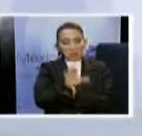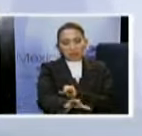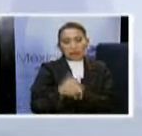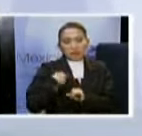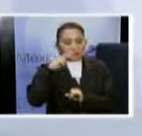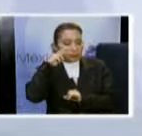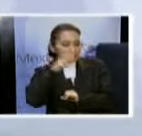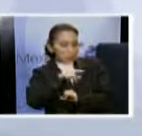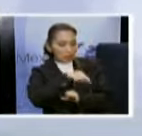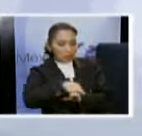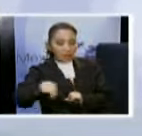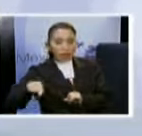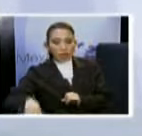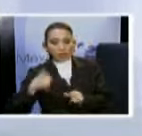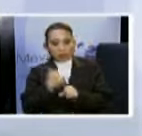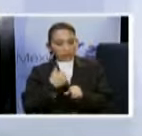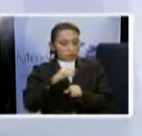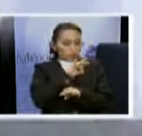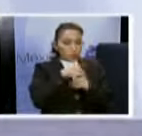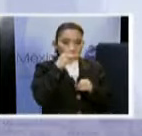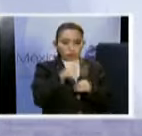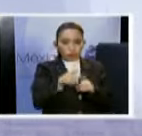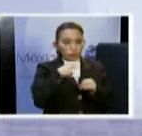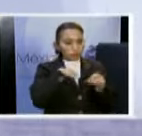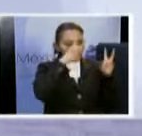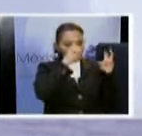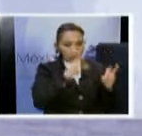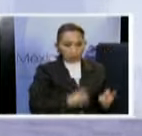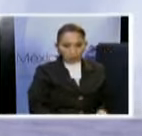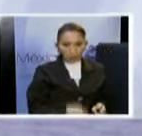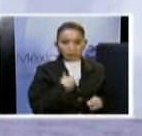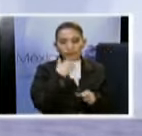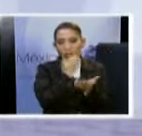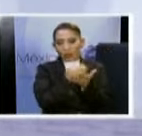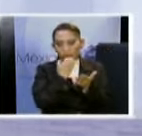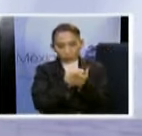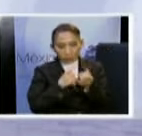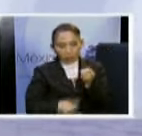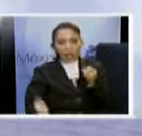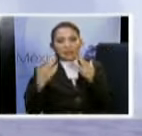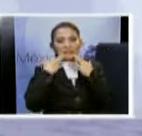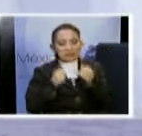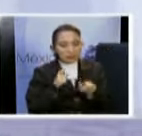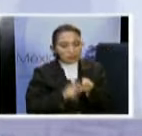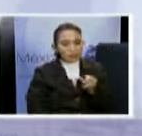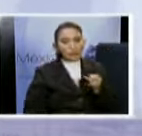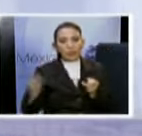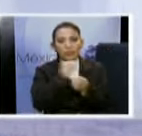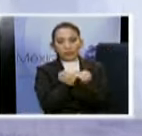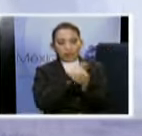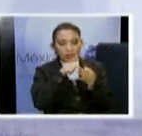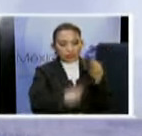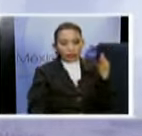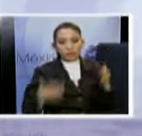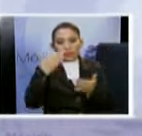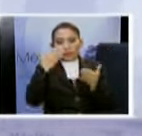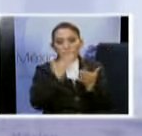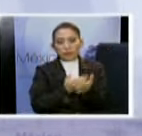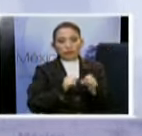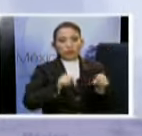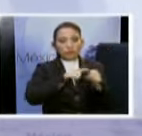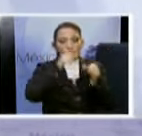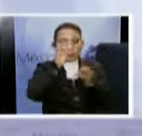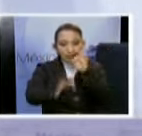se ve reflejado en prácticamente toda la agenda pública: economía, fiscalidad, educación, servicios